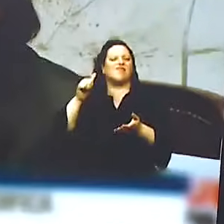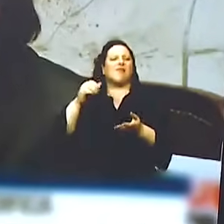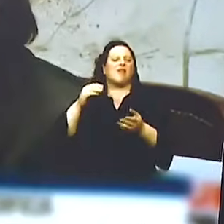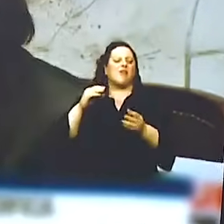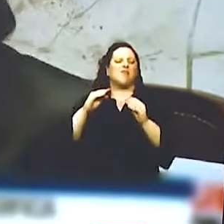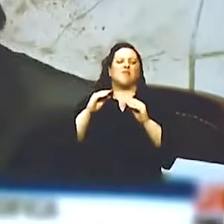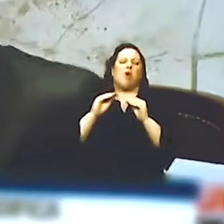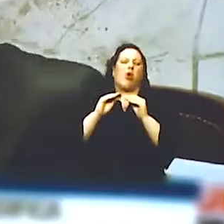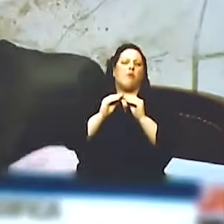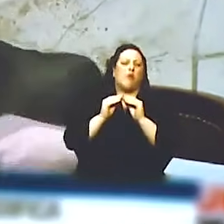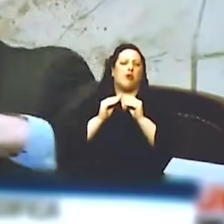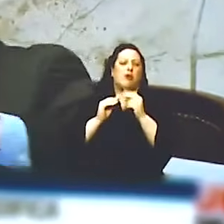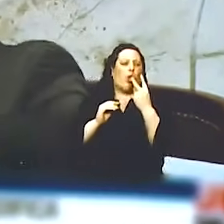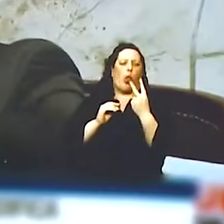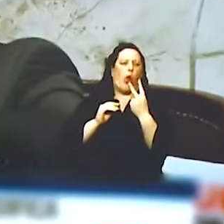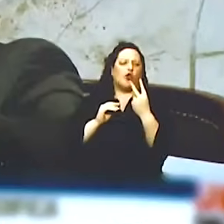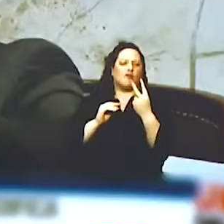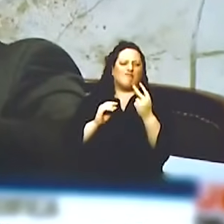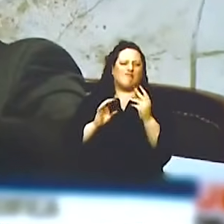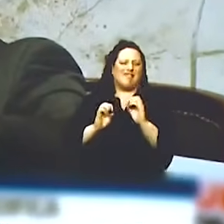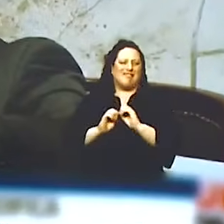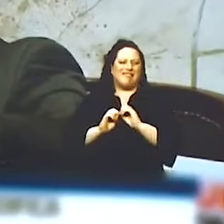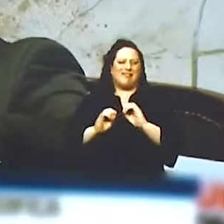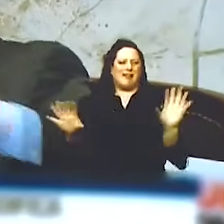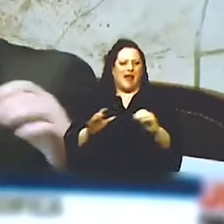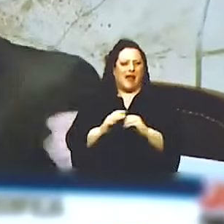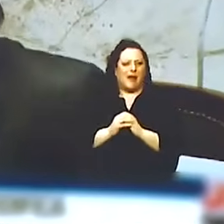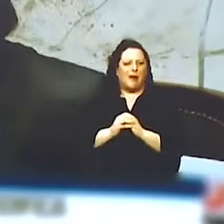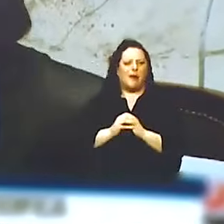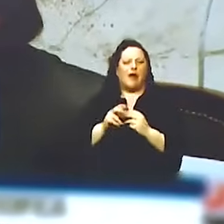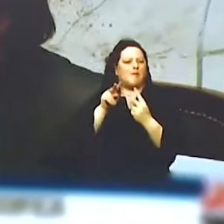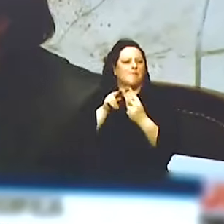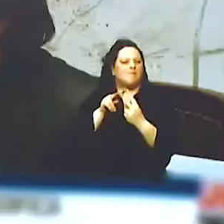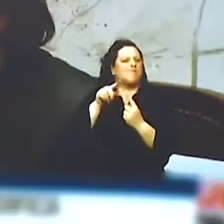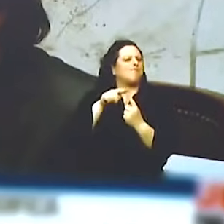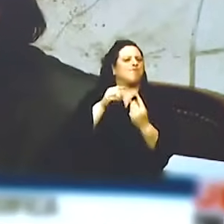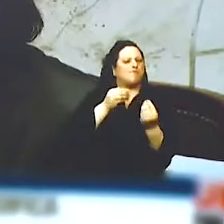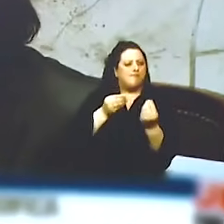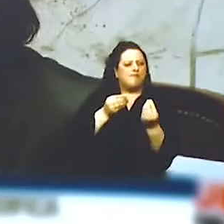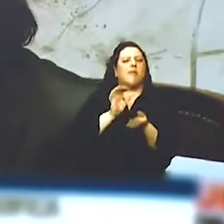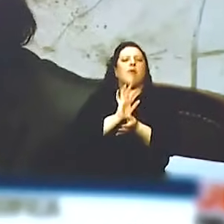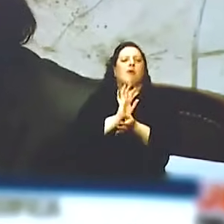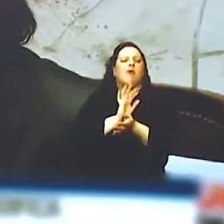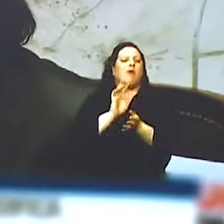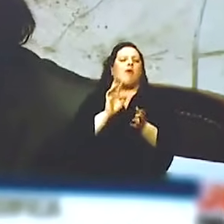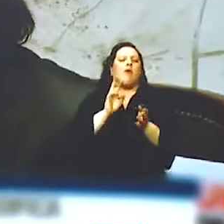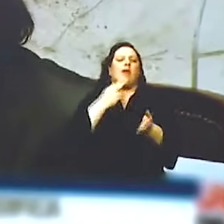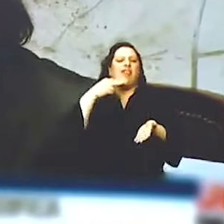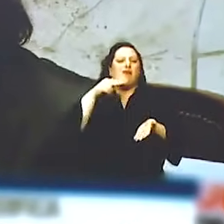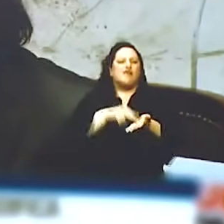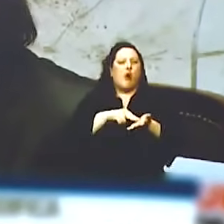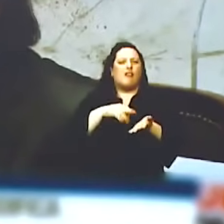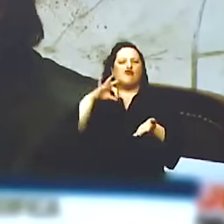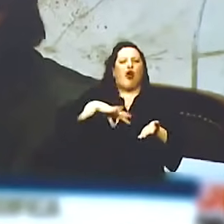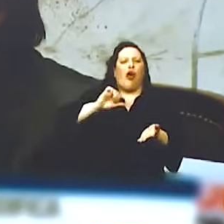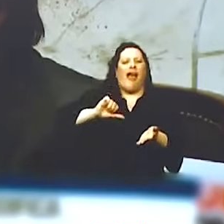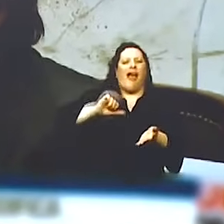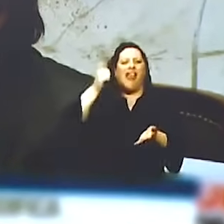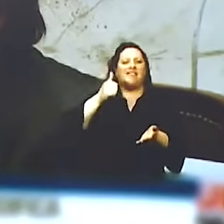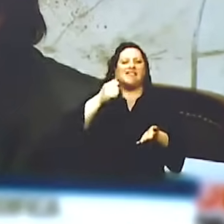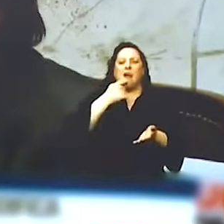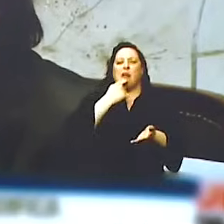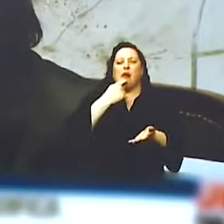más directo a la hora de criticar al kirchnerismo, podemos decir. Más crudo, sí, más crudo. ¿Sí? O que se dije con una palabra más fuerte cuando tiene